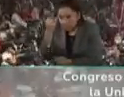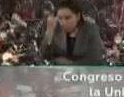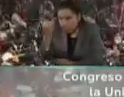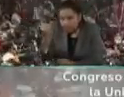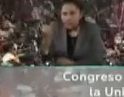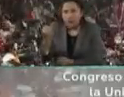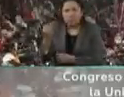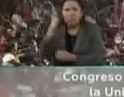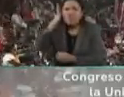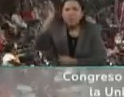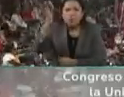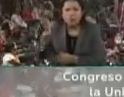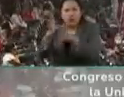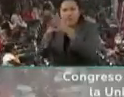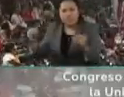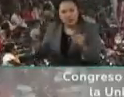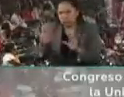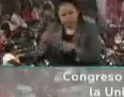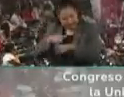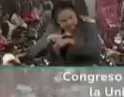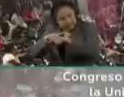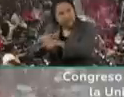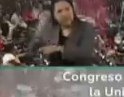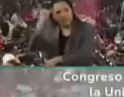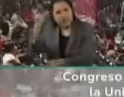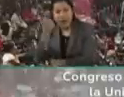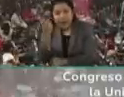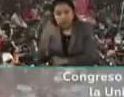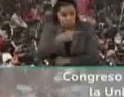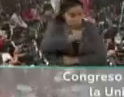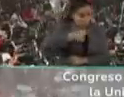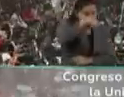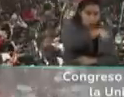nunca va a desaparecer la soberanía del pueblo de México.